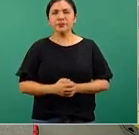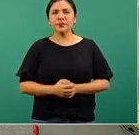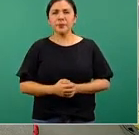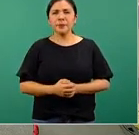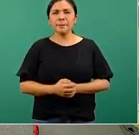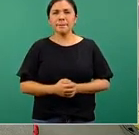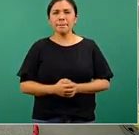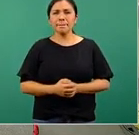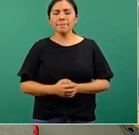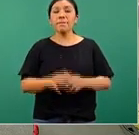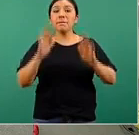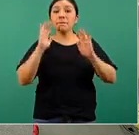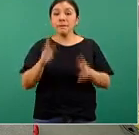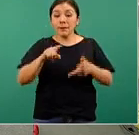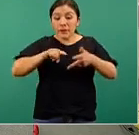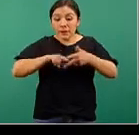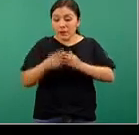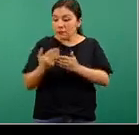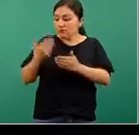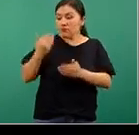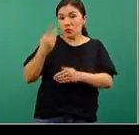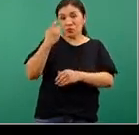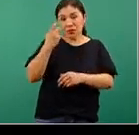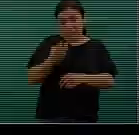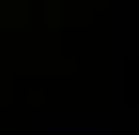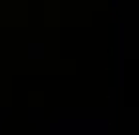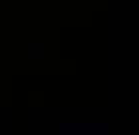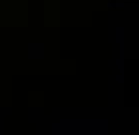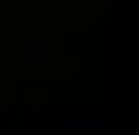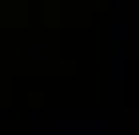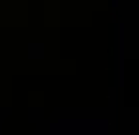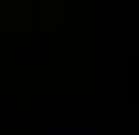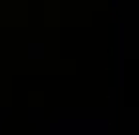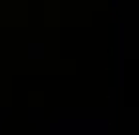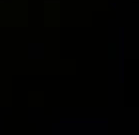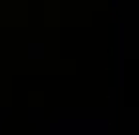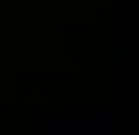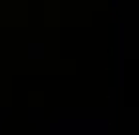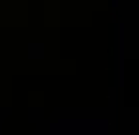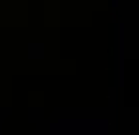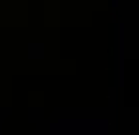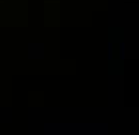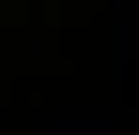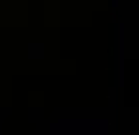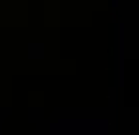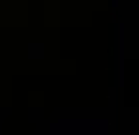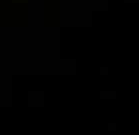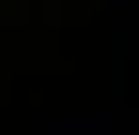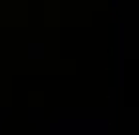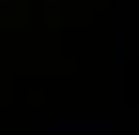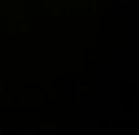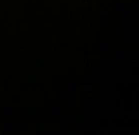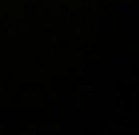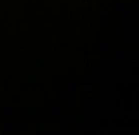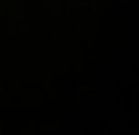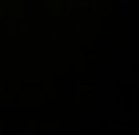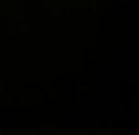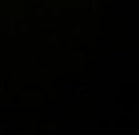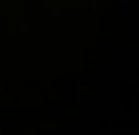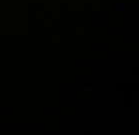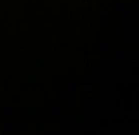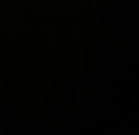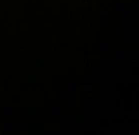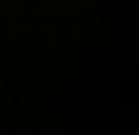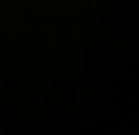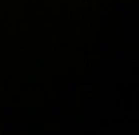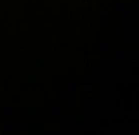cumple un mes de que se empezó a aplicar la vacuna de AstraZeneca, ¿no?, en la Ciudad de México. Sí. Pues han anunciado que hasta el